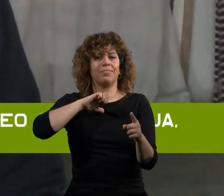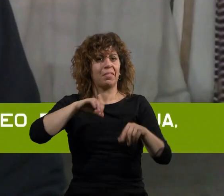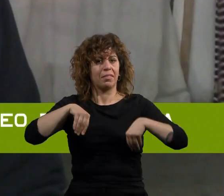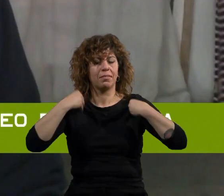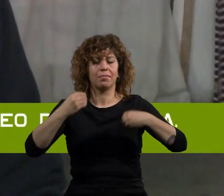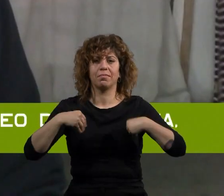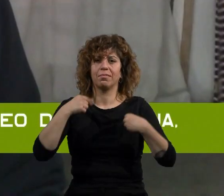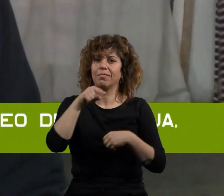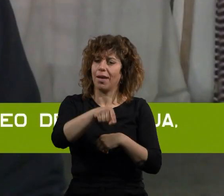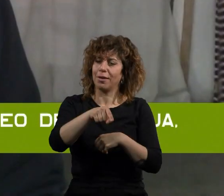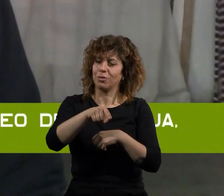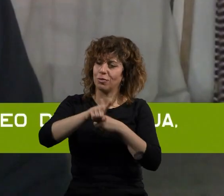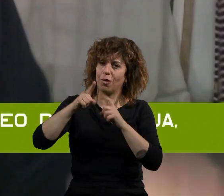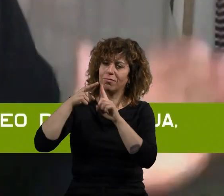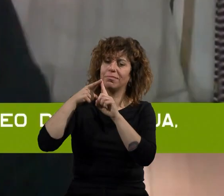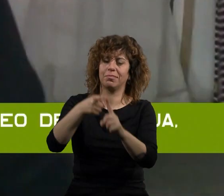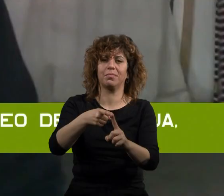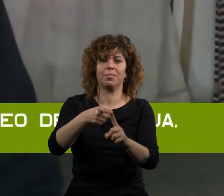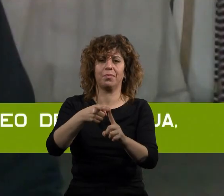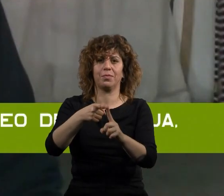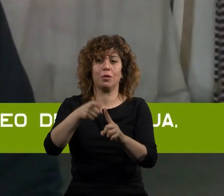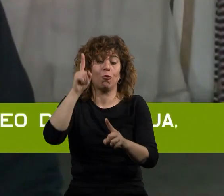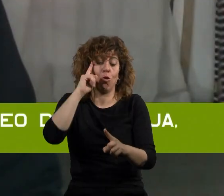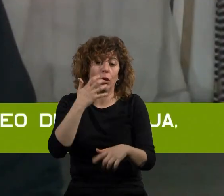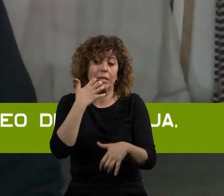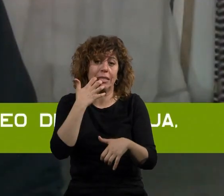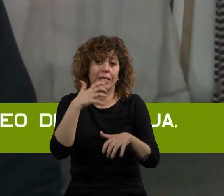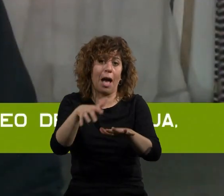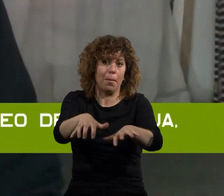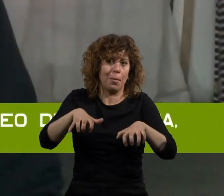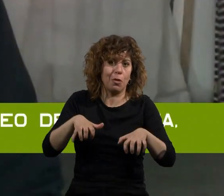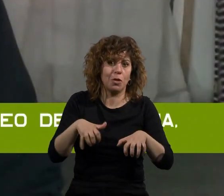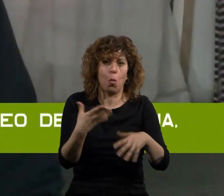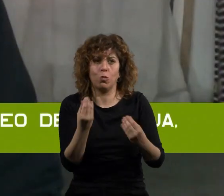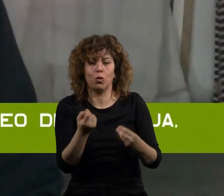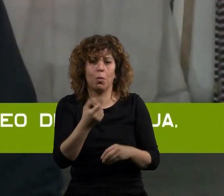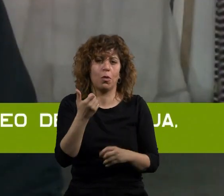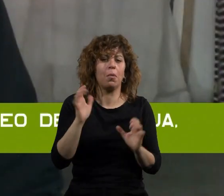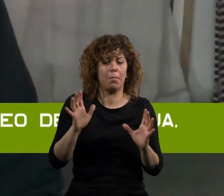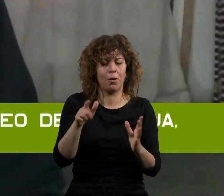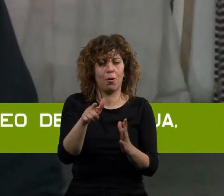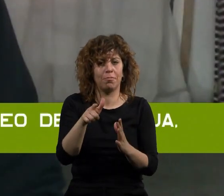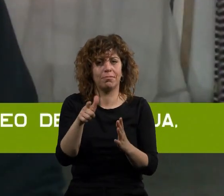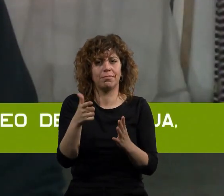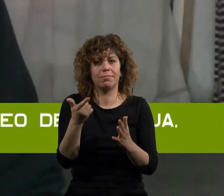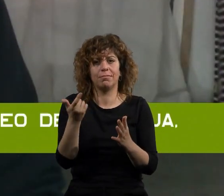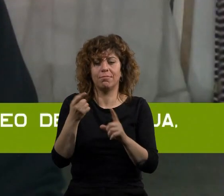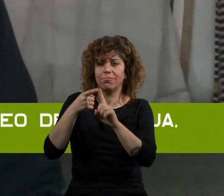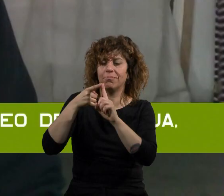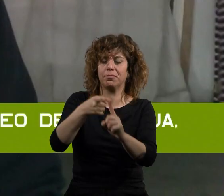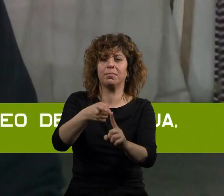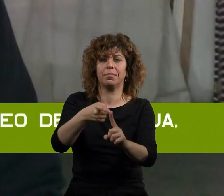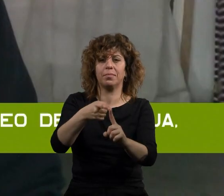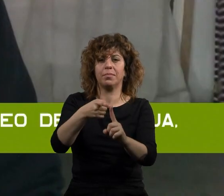que es una de las misiones, no sé si es muy ambiciosa, pero es una de las misiones con las que